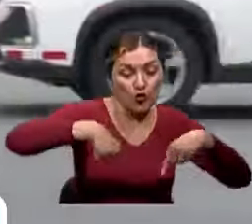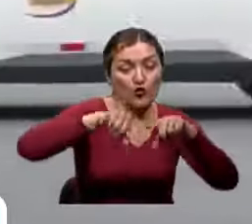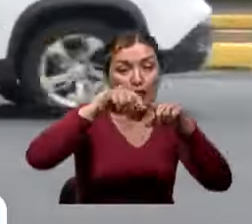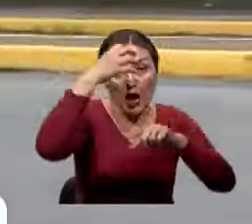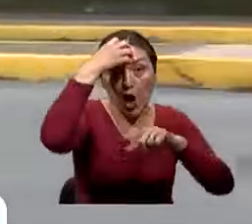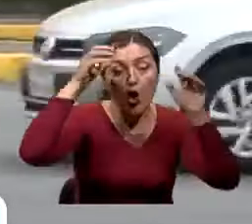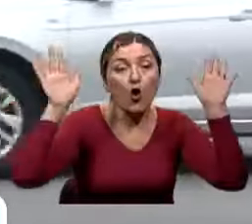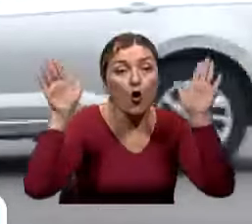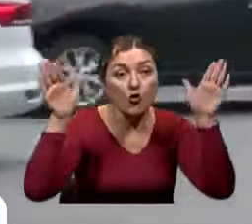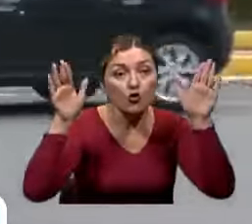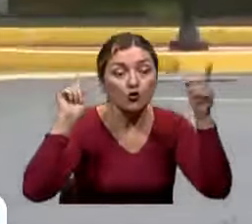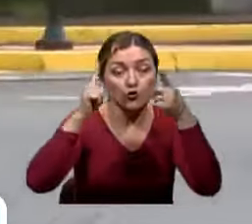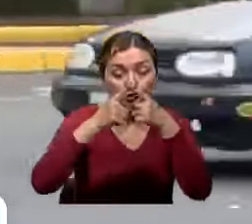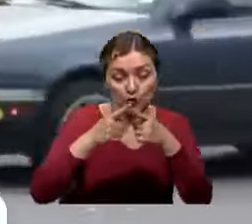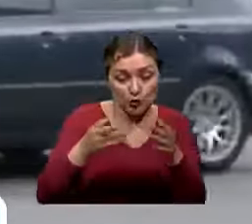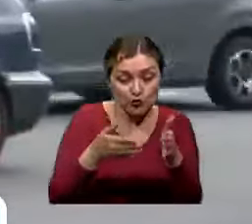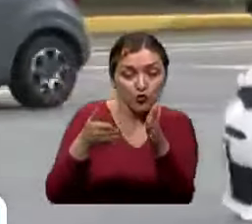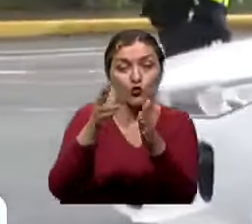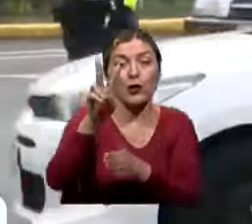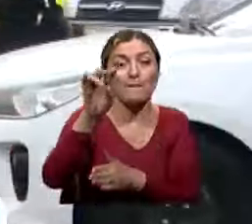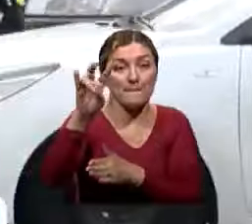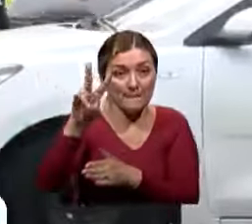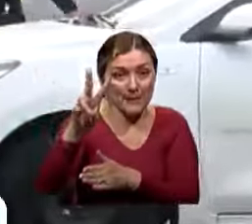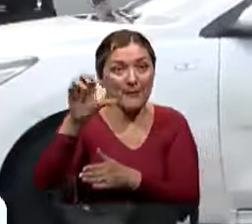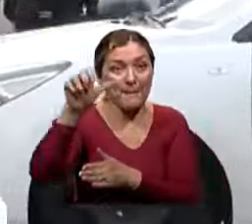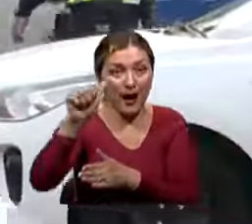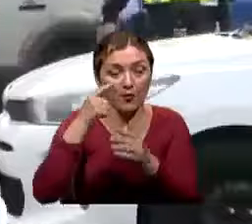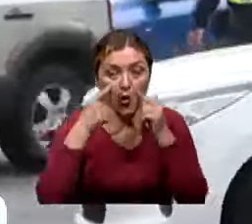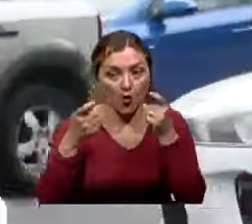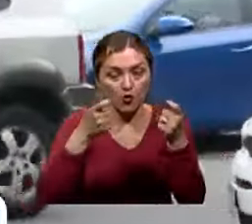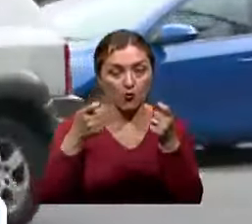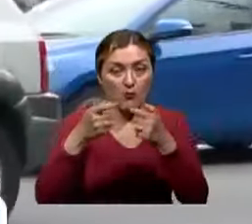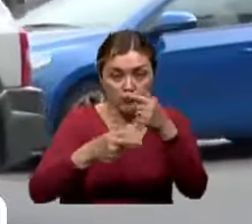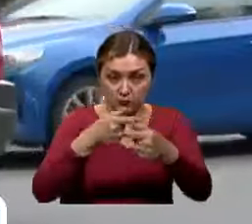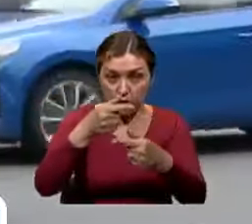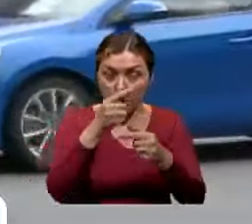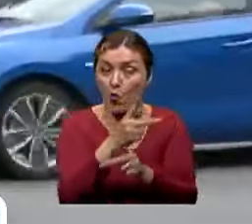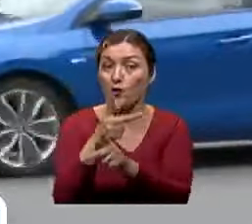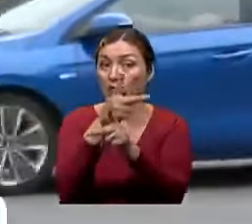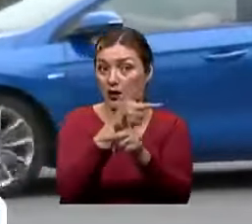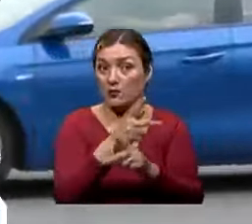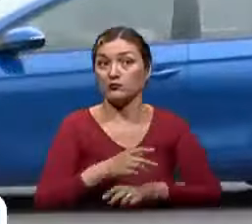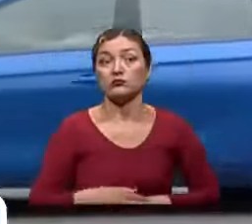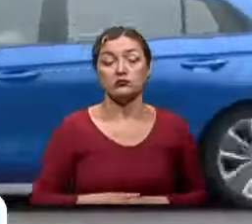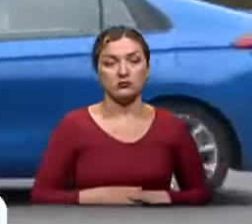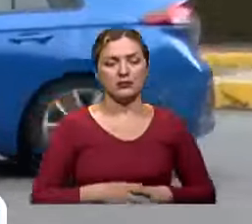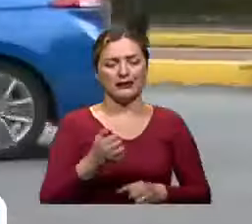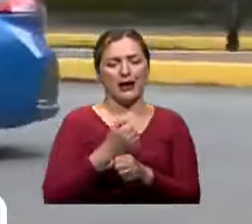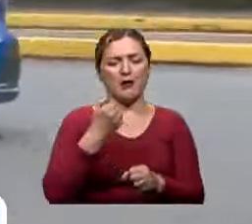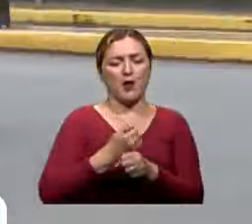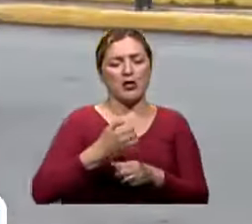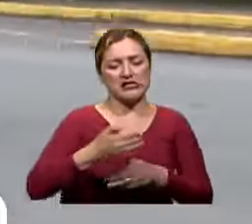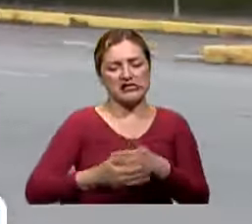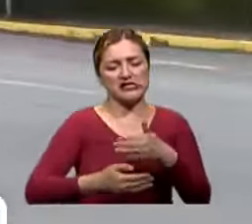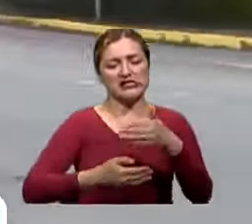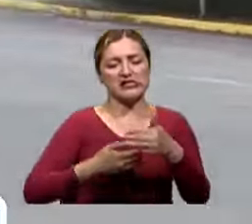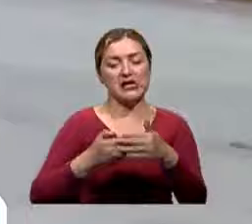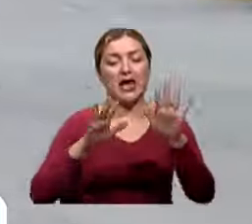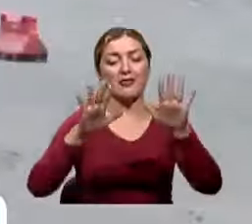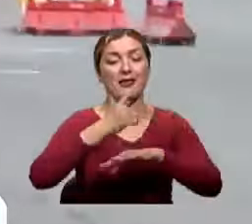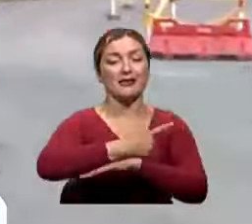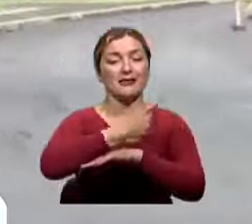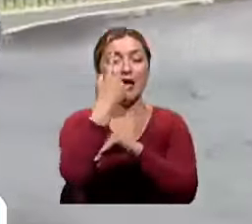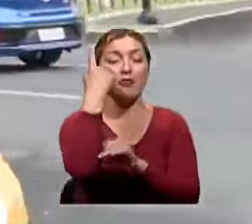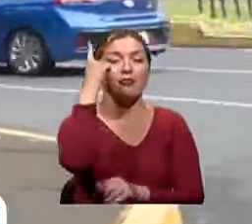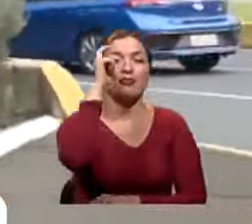Ruta Viva. Va a ser progresivo, pero tengan cuidado. Listo, muchísimas gracias. Le recordamos, tomarán 10 días de estos trabajos. Sabemos que es una arteria